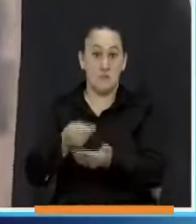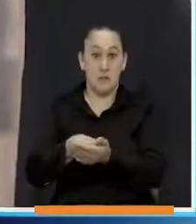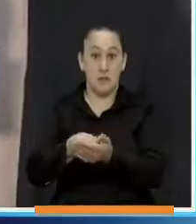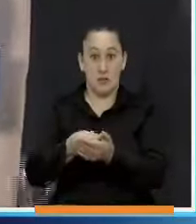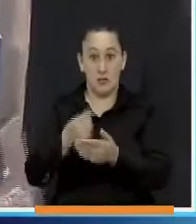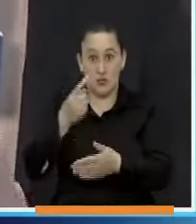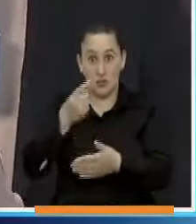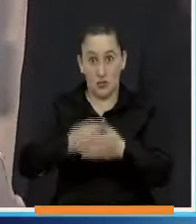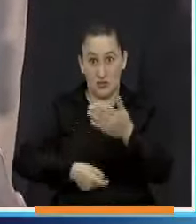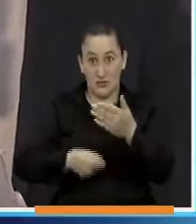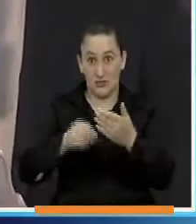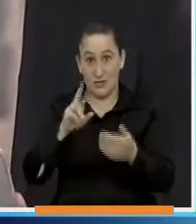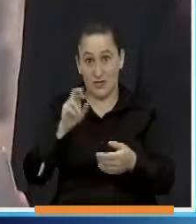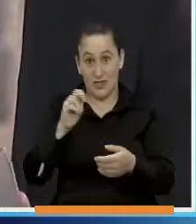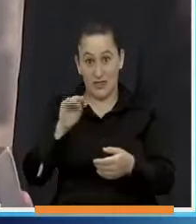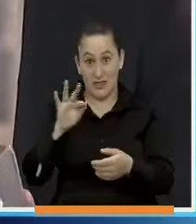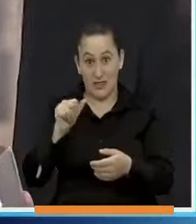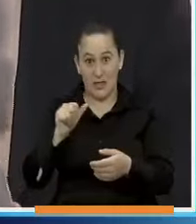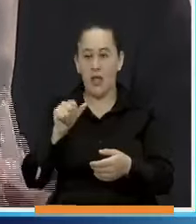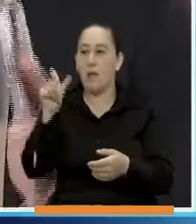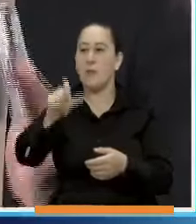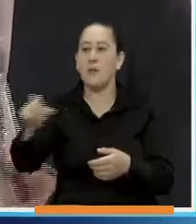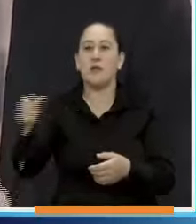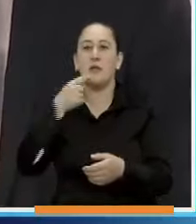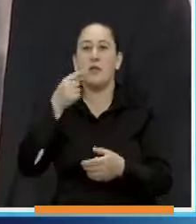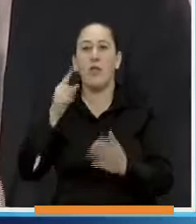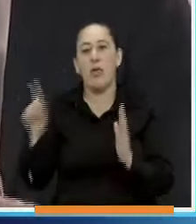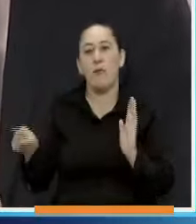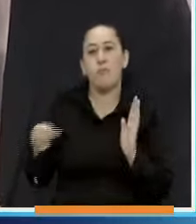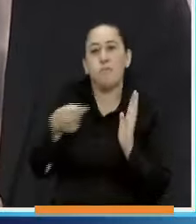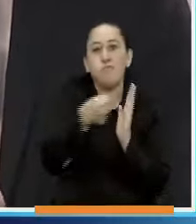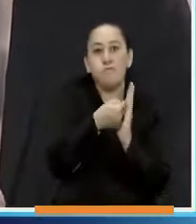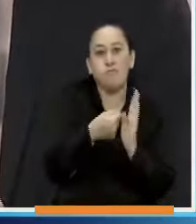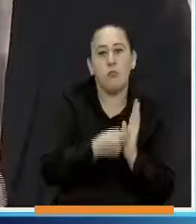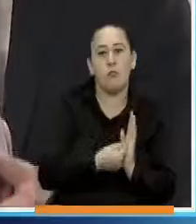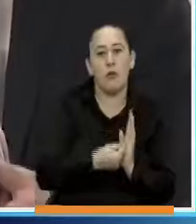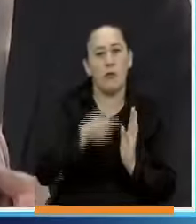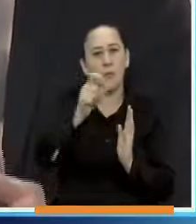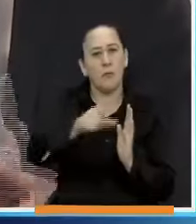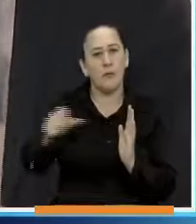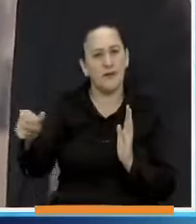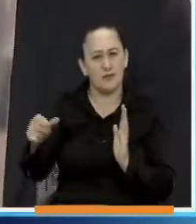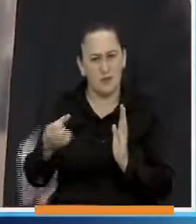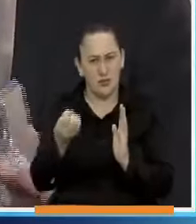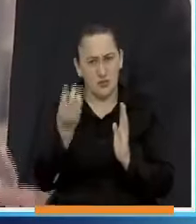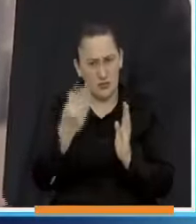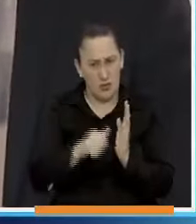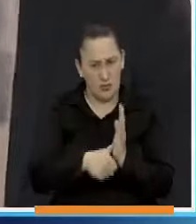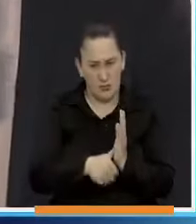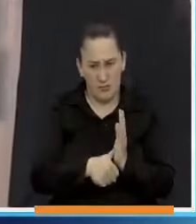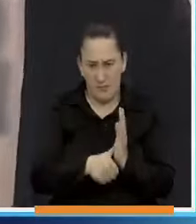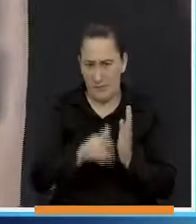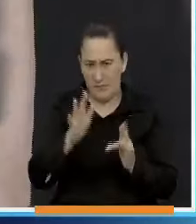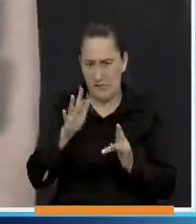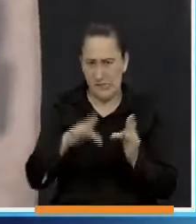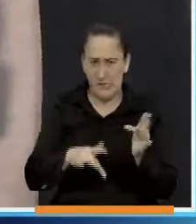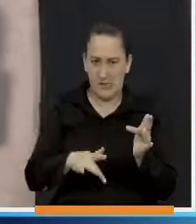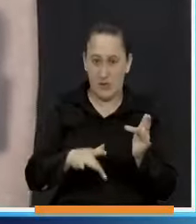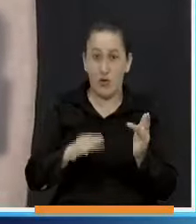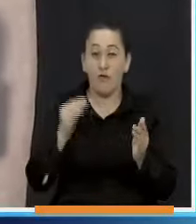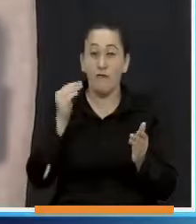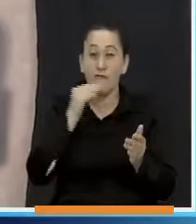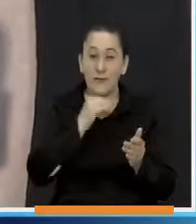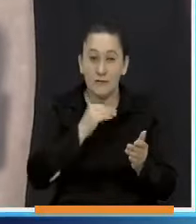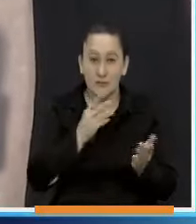los contribuyentes estarían incluyendo como beneficiarios a personas con números de documentos inusuales o al parecer con números de documentos